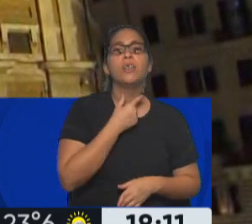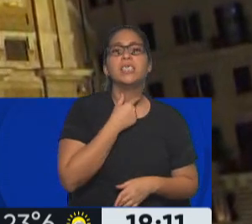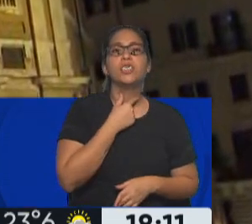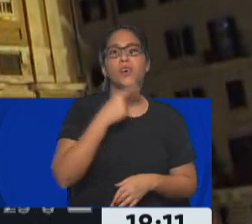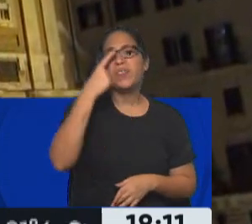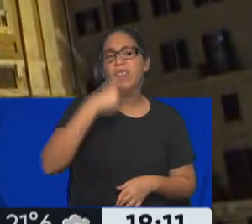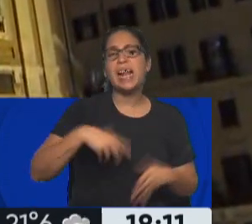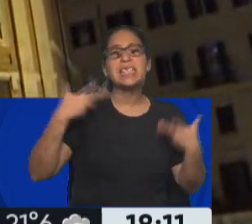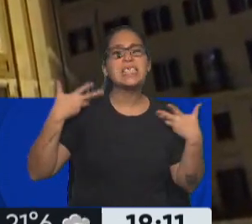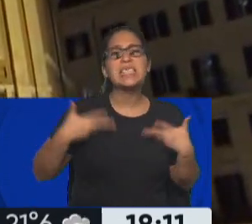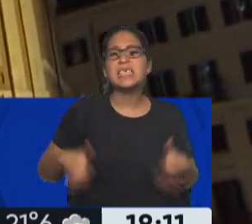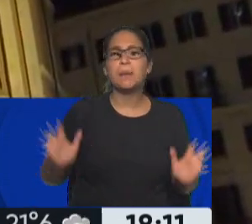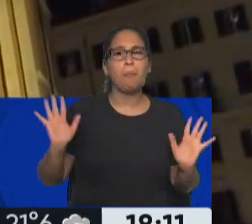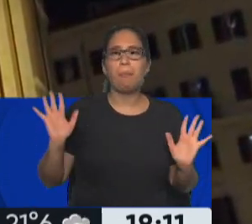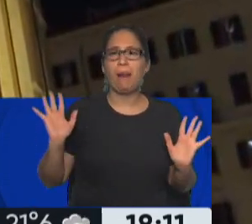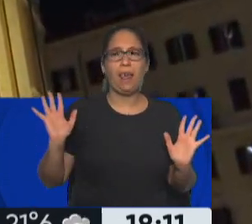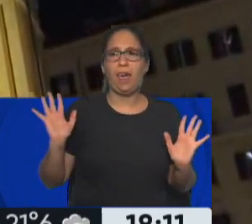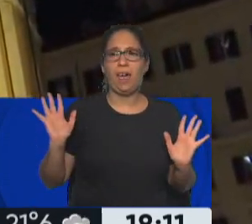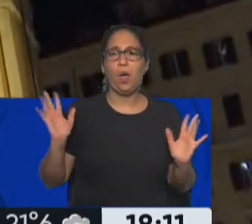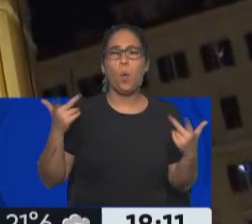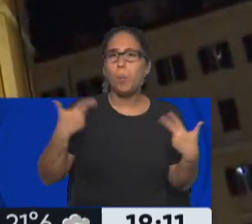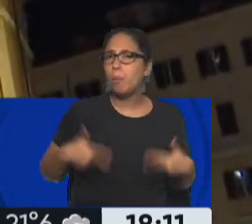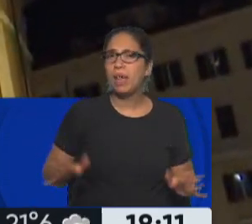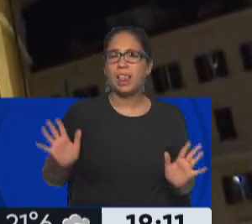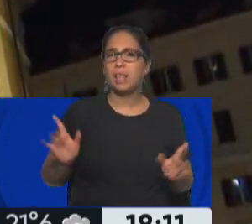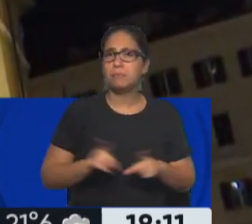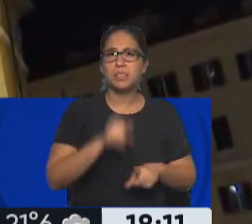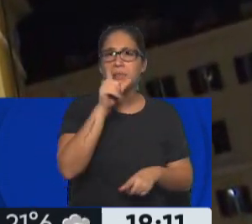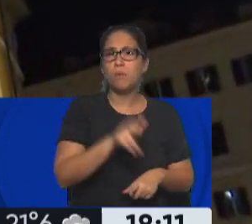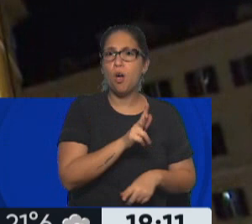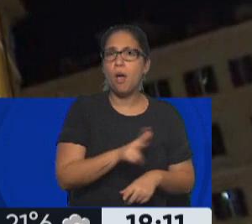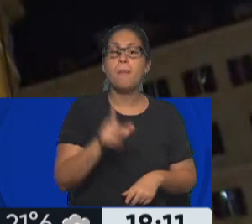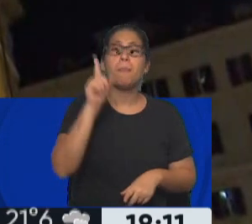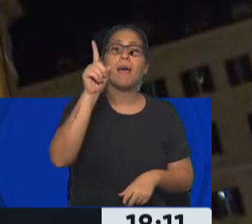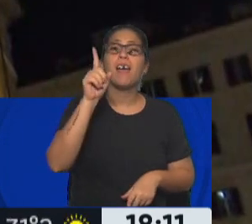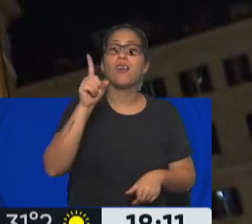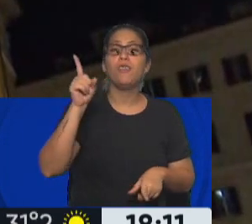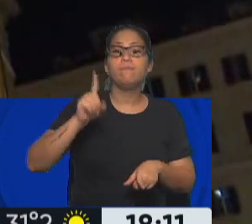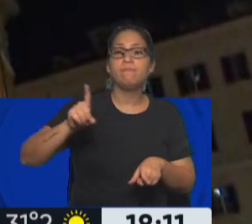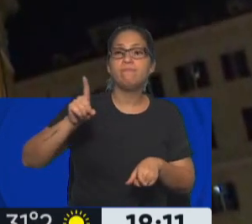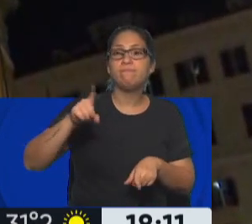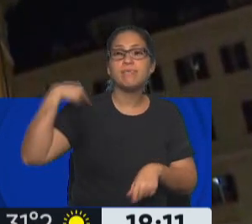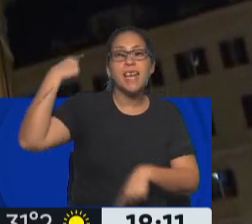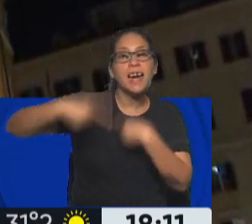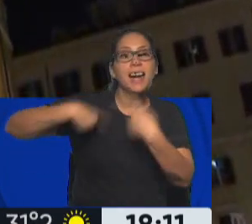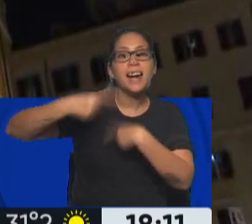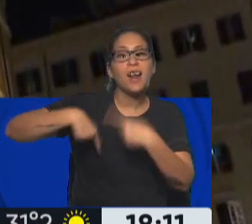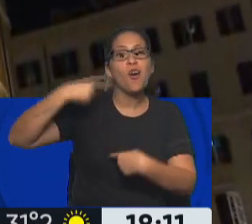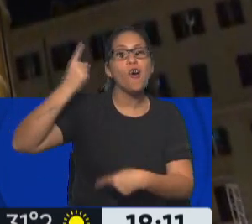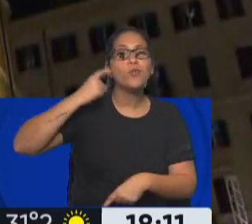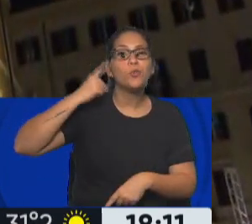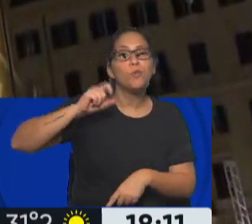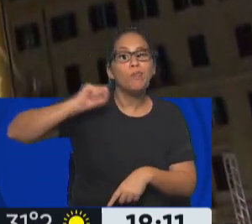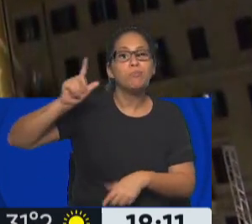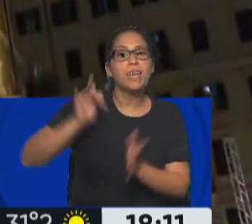austero, simple y humilde como lo era él, hay diferentes ritos de la Iglesia que hay que respetar, evidentemente, y Francisco